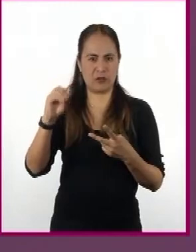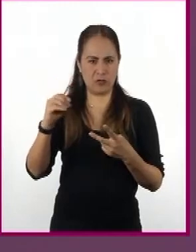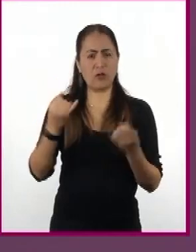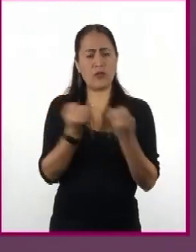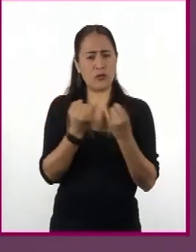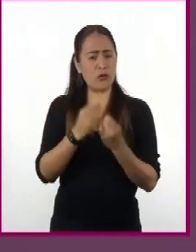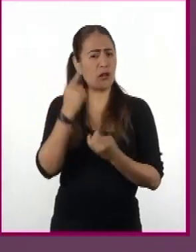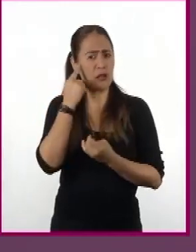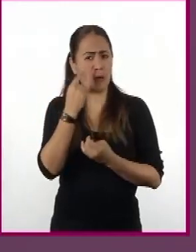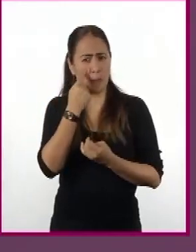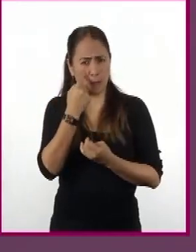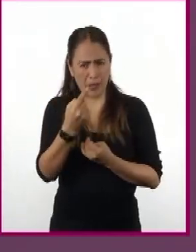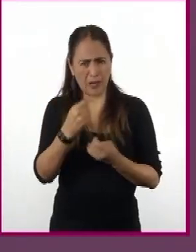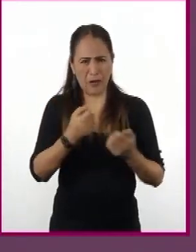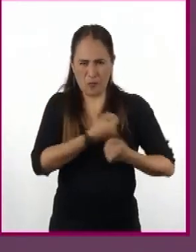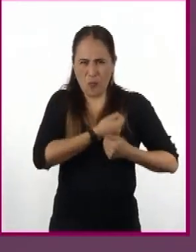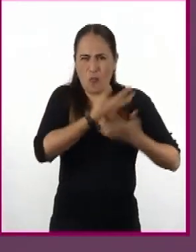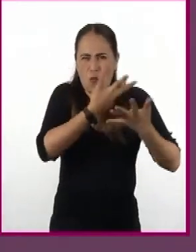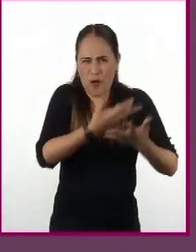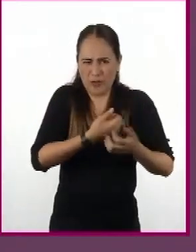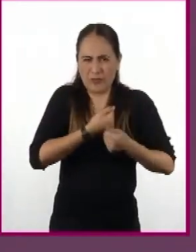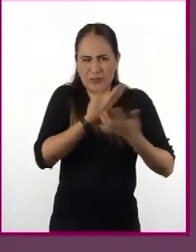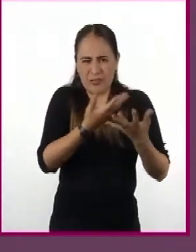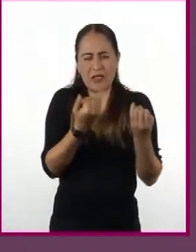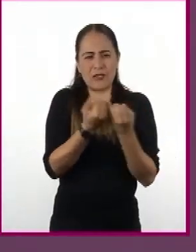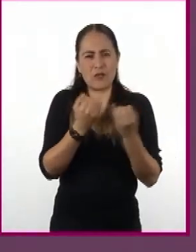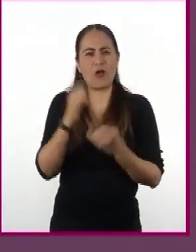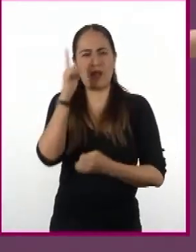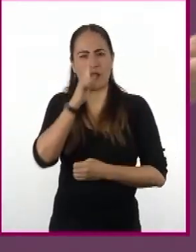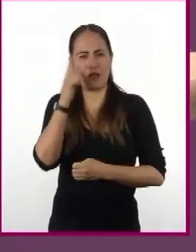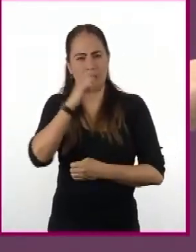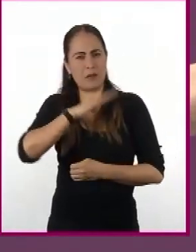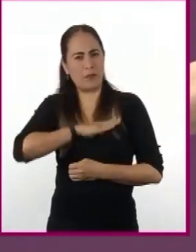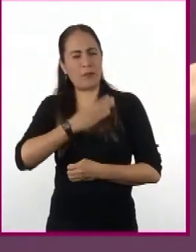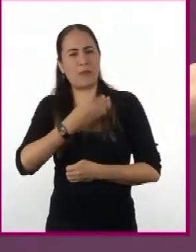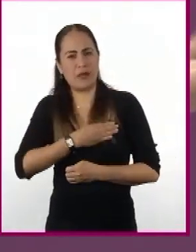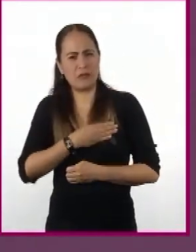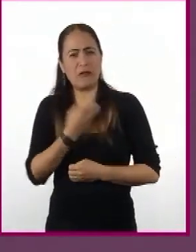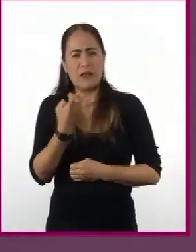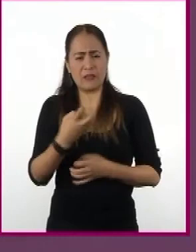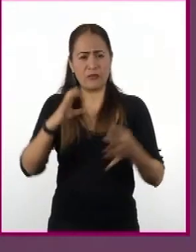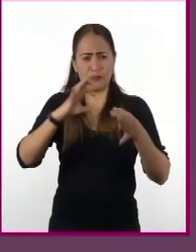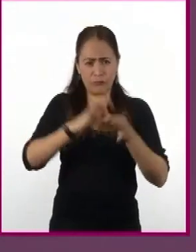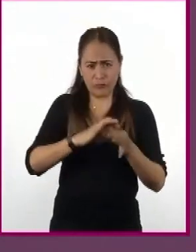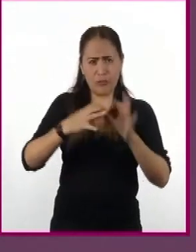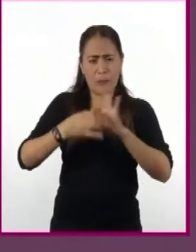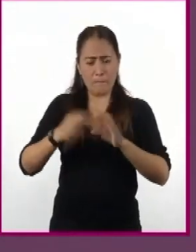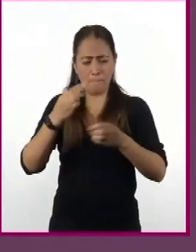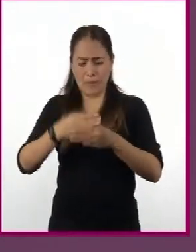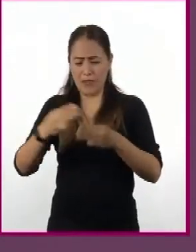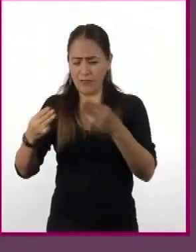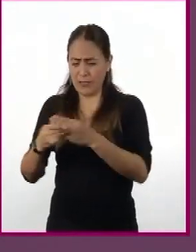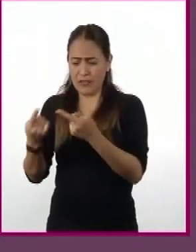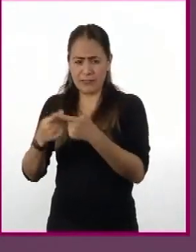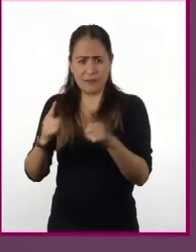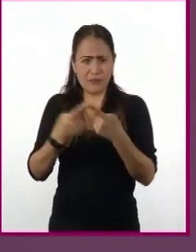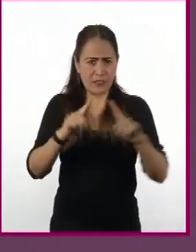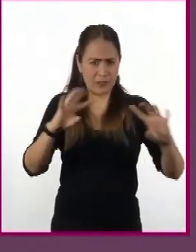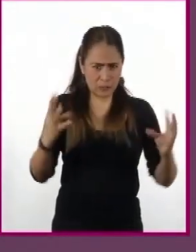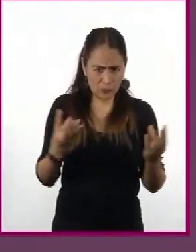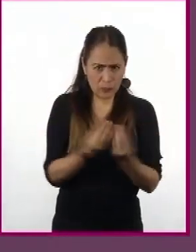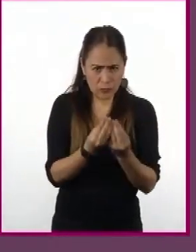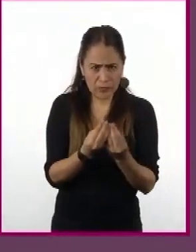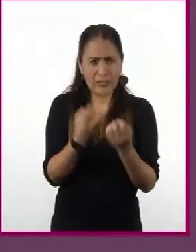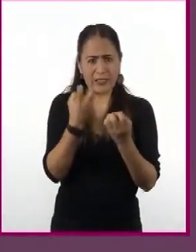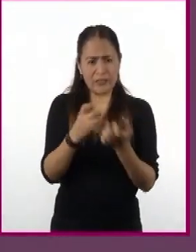poesía y observamos que la asignatura de lengua materna es un vínculo que une a las demás asignaturas y que permite el